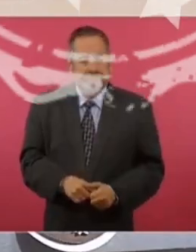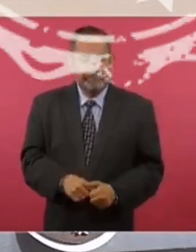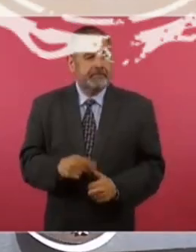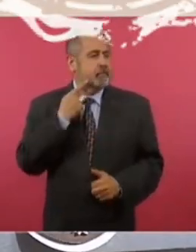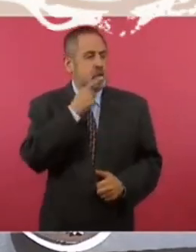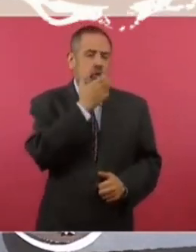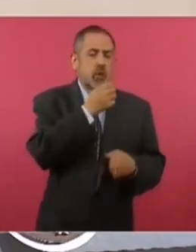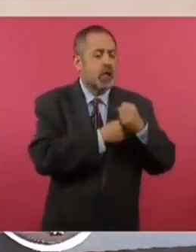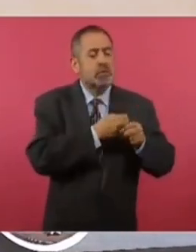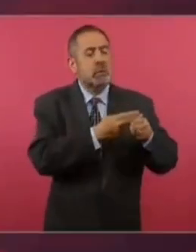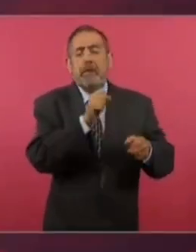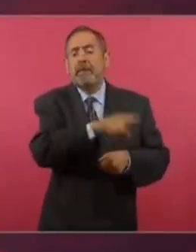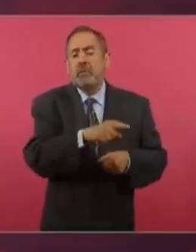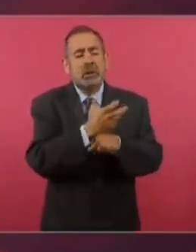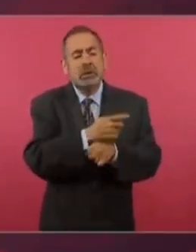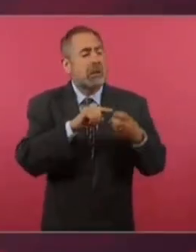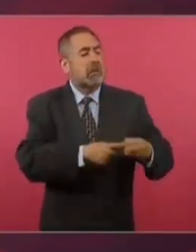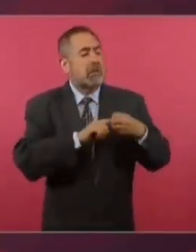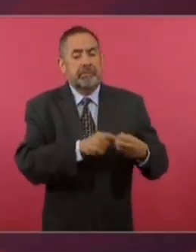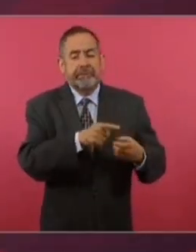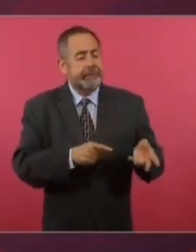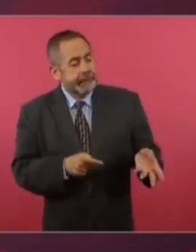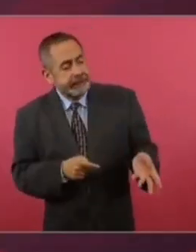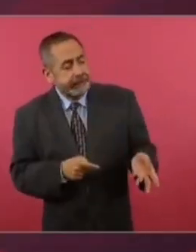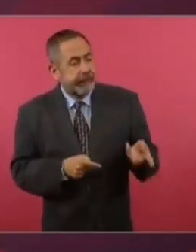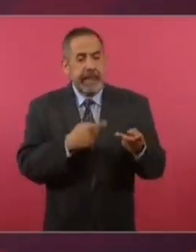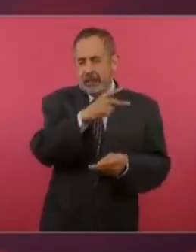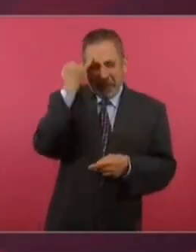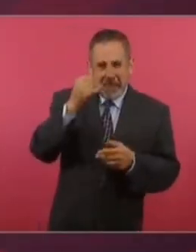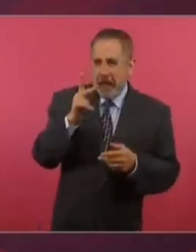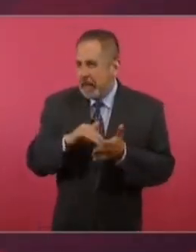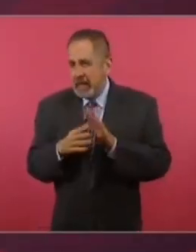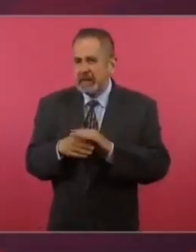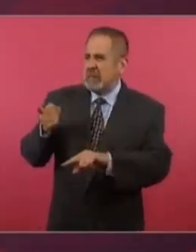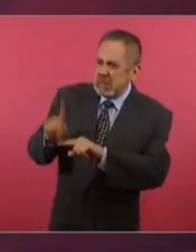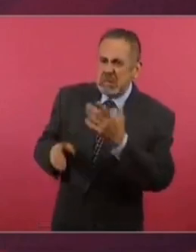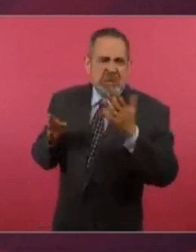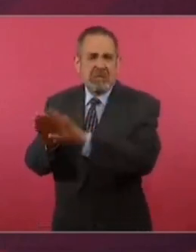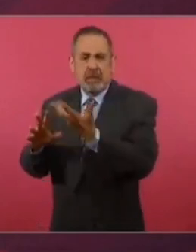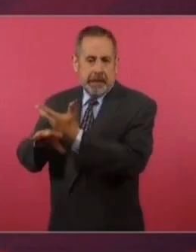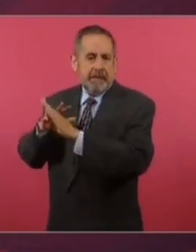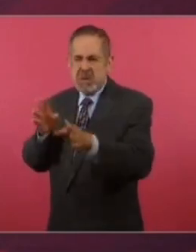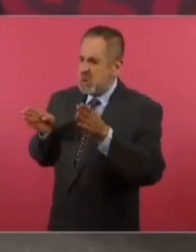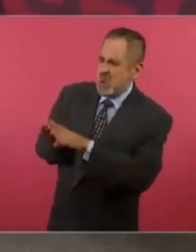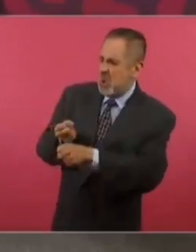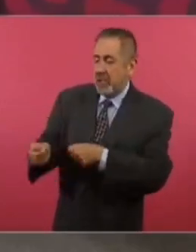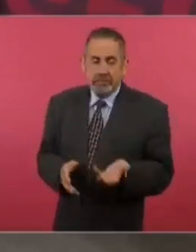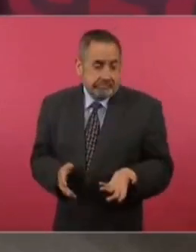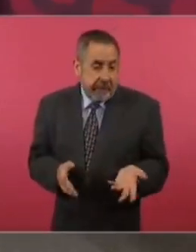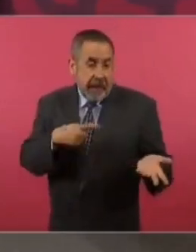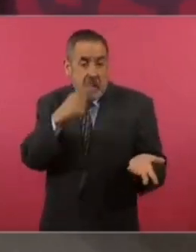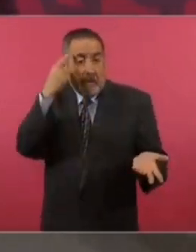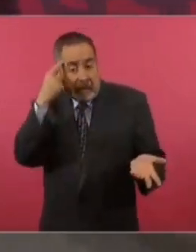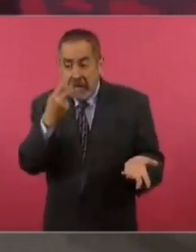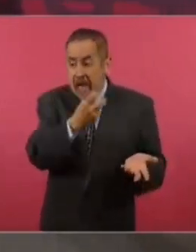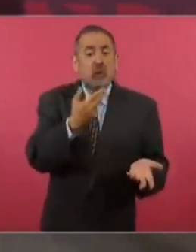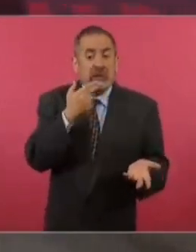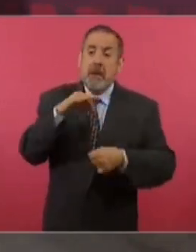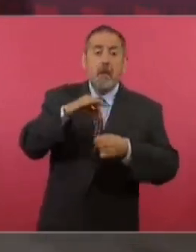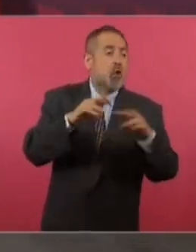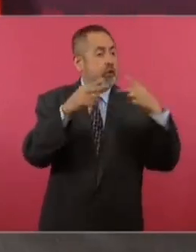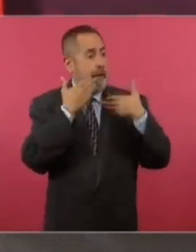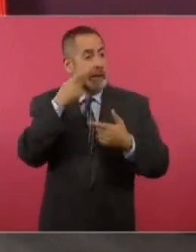los políticos conservadores en Estados Unidos. Siguen utilizando esa estrategia antimigrante porque piensan que así van a obtener